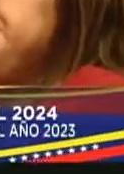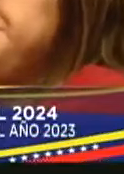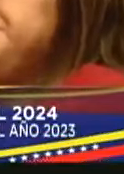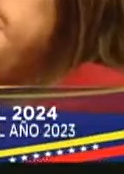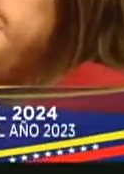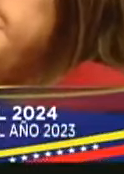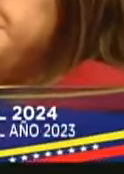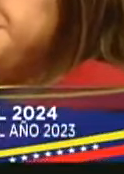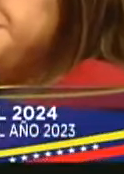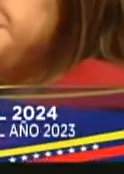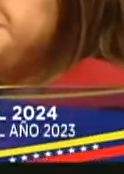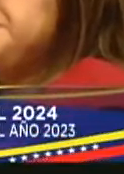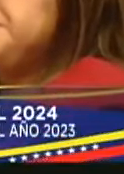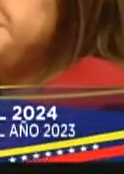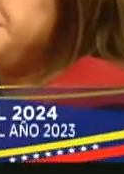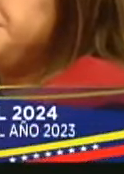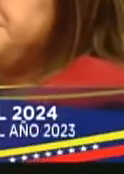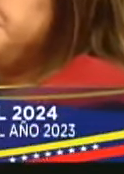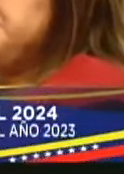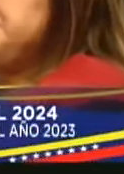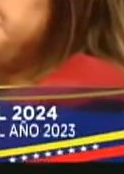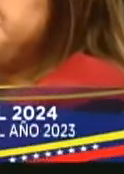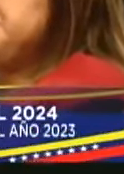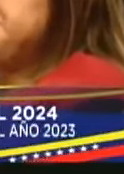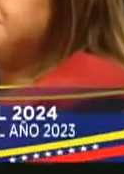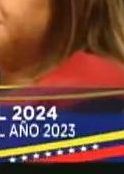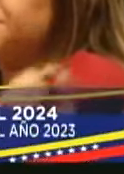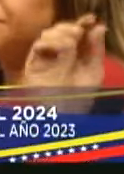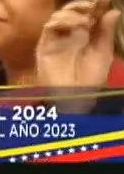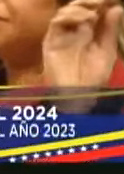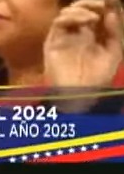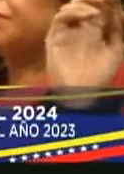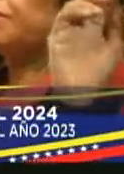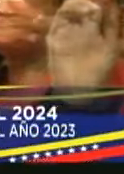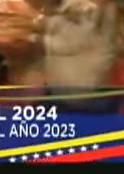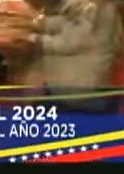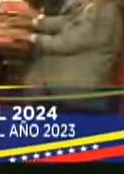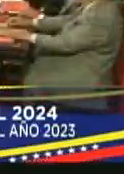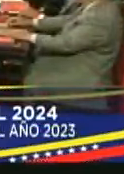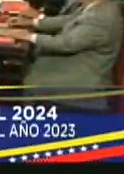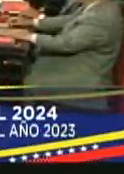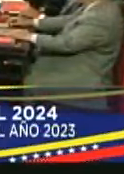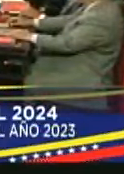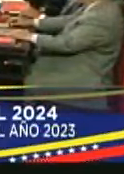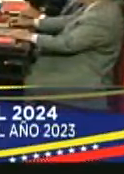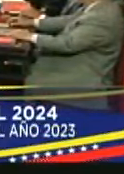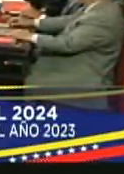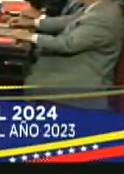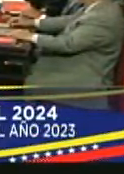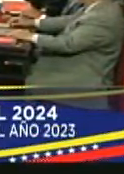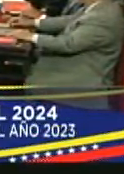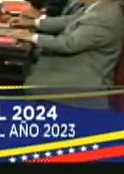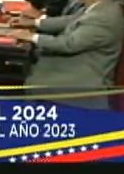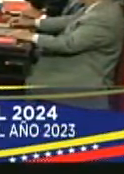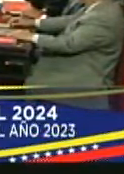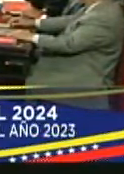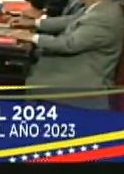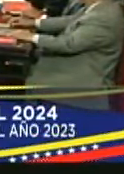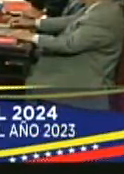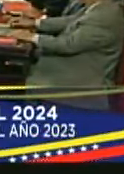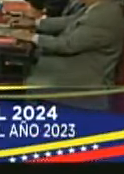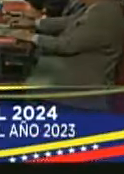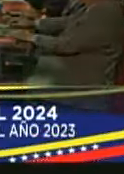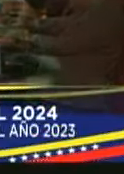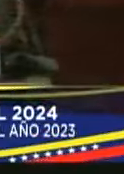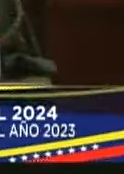y justicia que supere al Estado de Derecho liberal. En efecto, este modelo de Estado